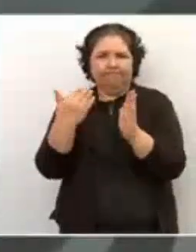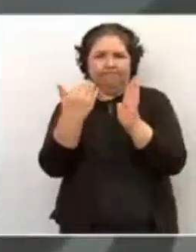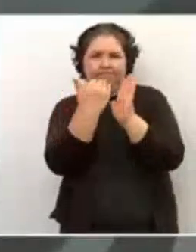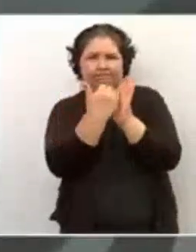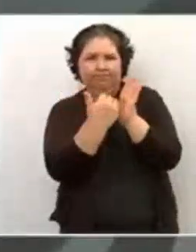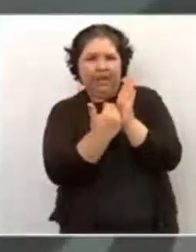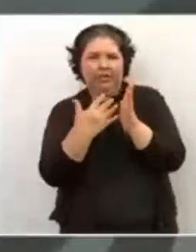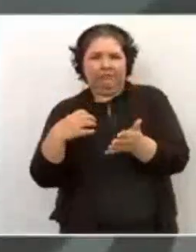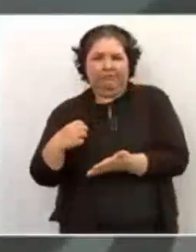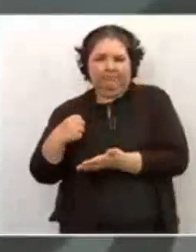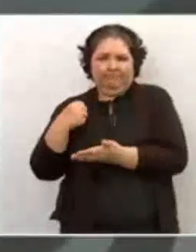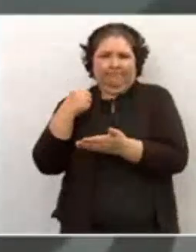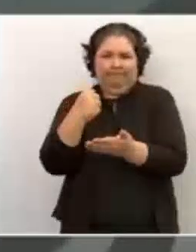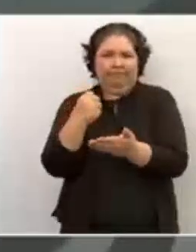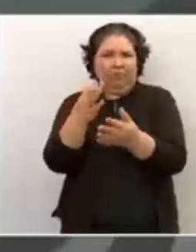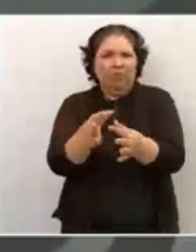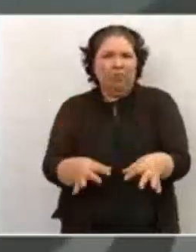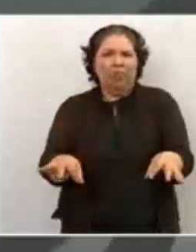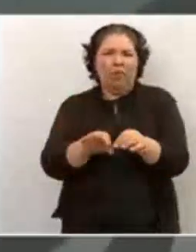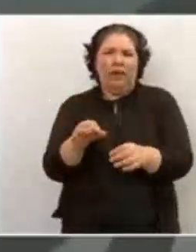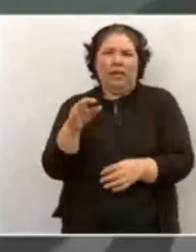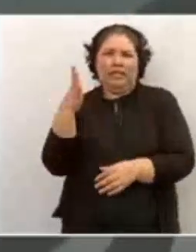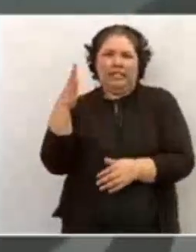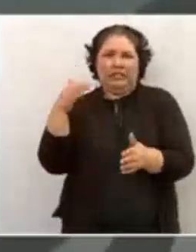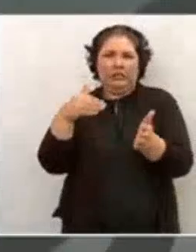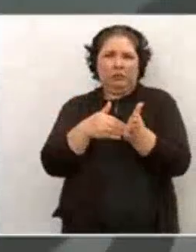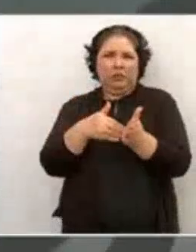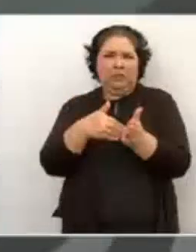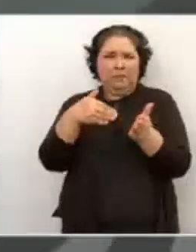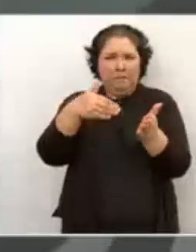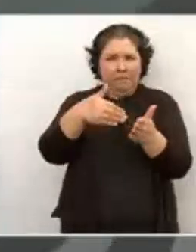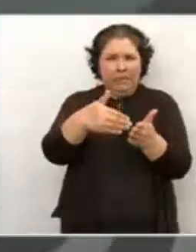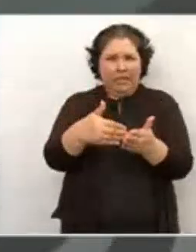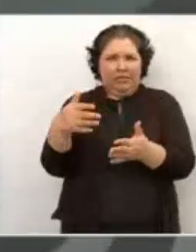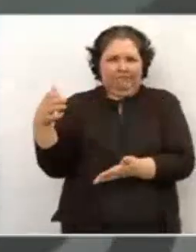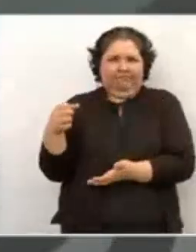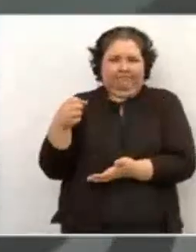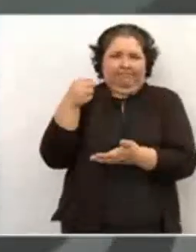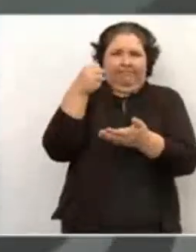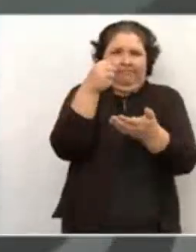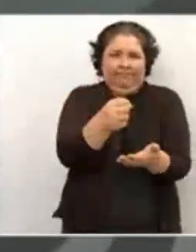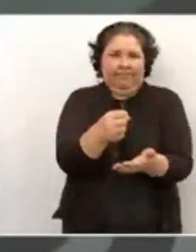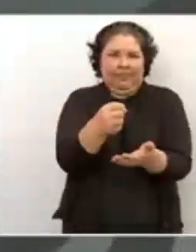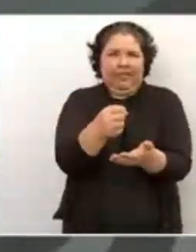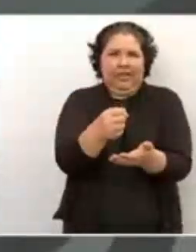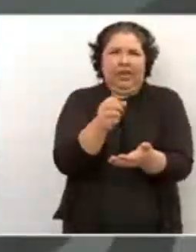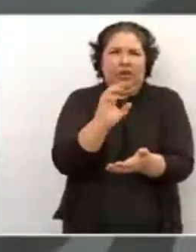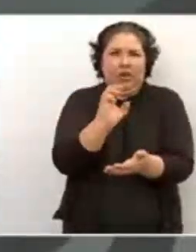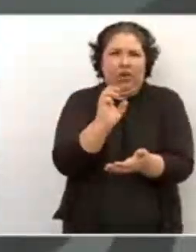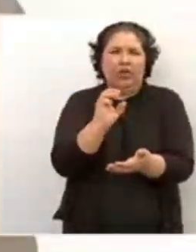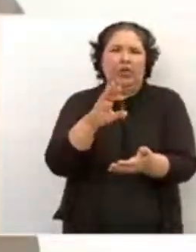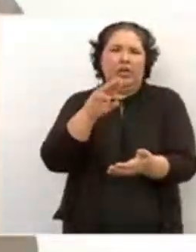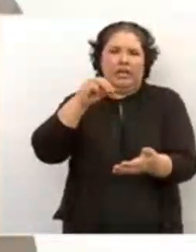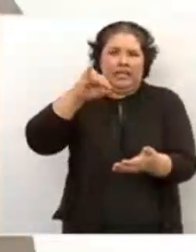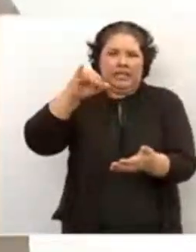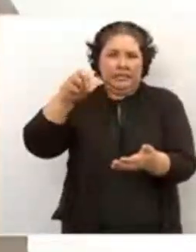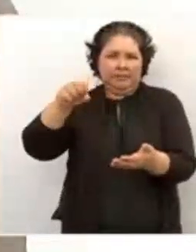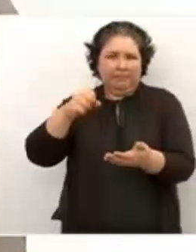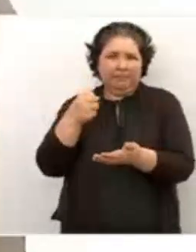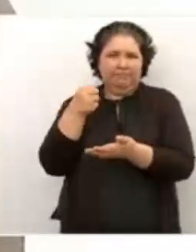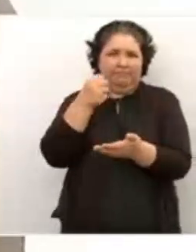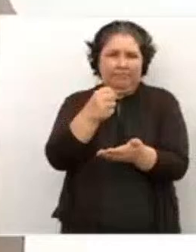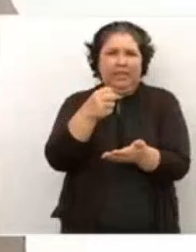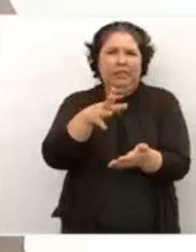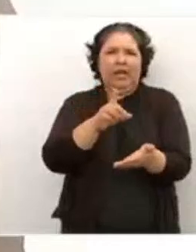una inversión histórica. Más de 5,000 millones de pesos se han destinado desde la llegada del IMSS Bienestar para garantizar